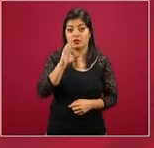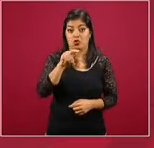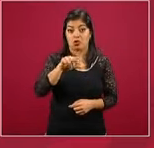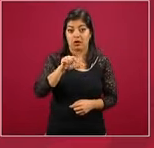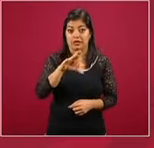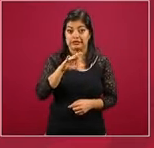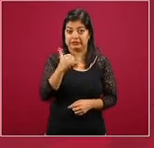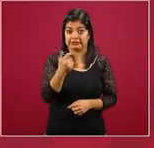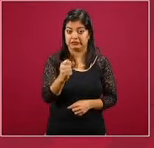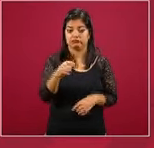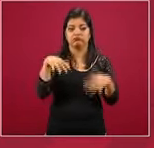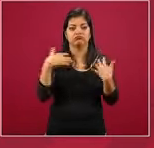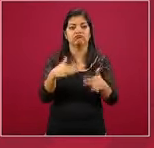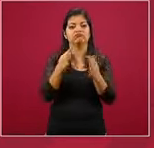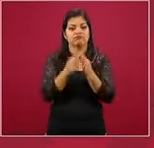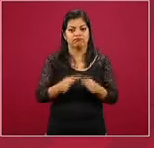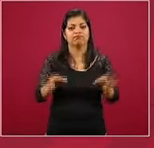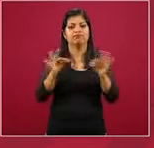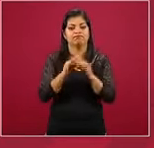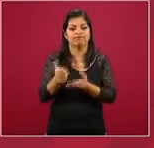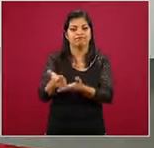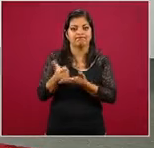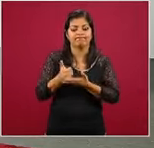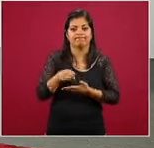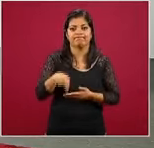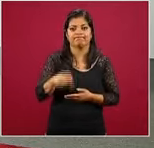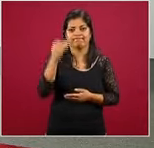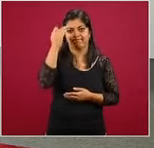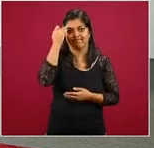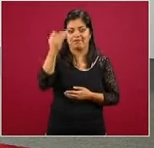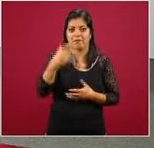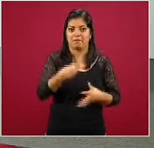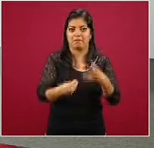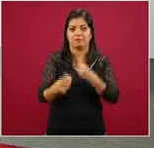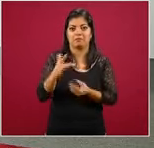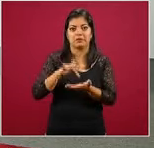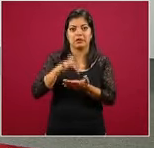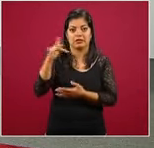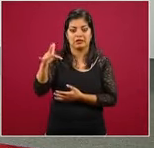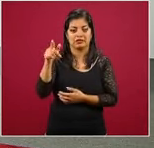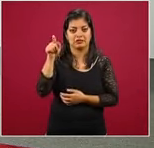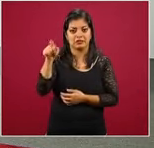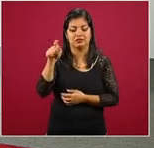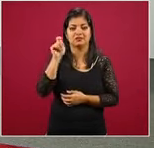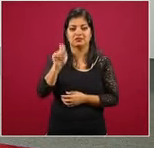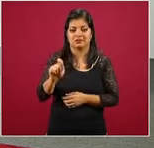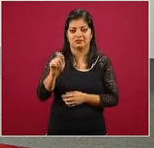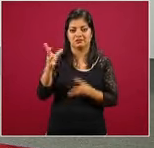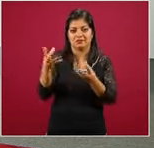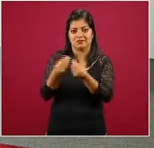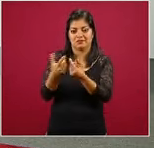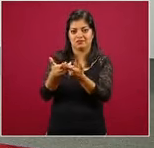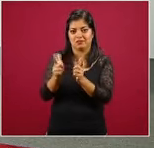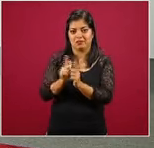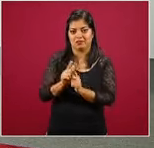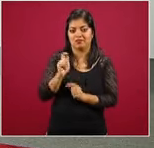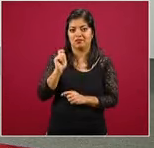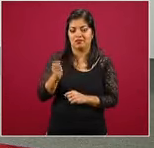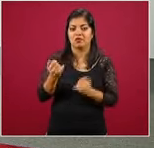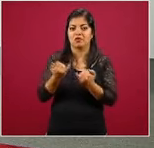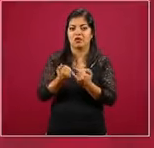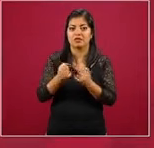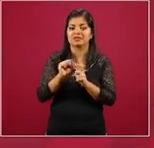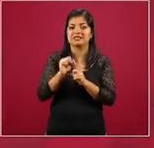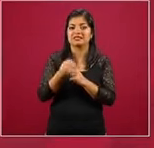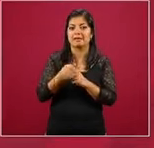una pieza clave para el manejo de esta epidemia. Le damos las gracias al Consejo, al Sistema Nacional de Humanidades,